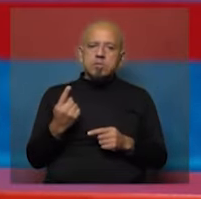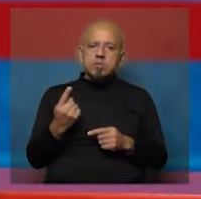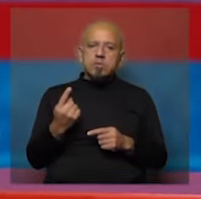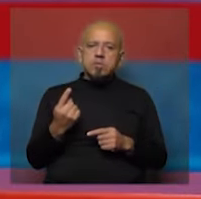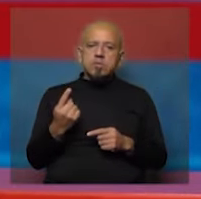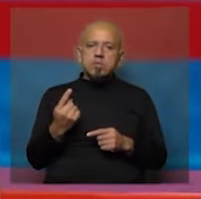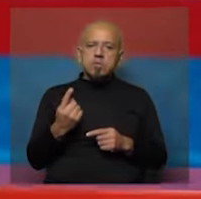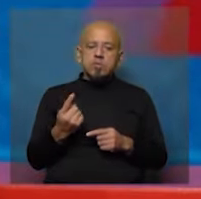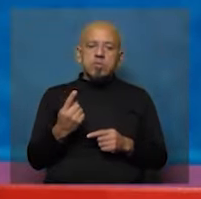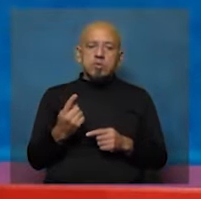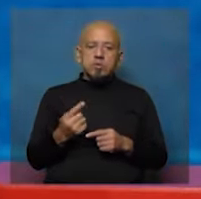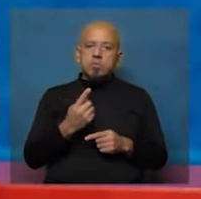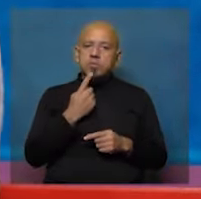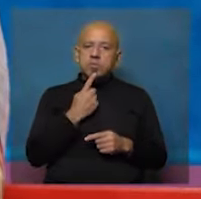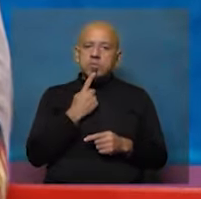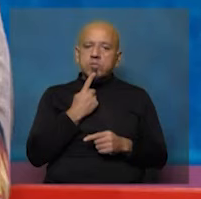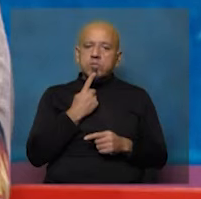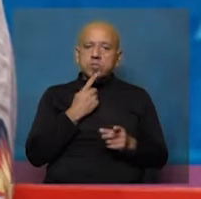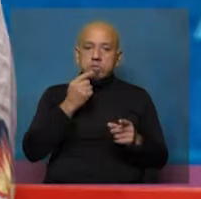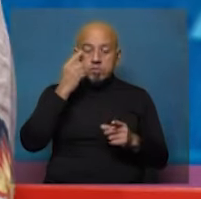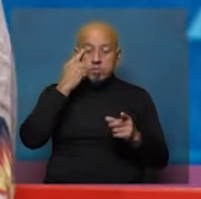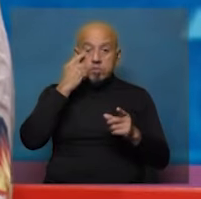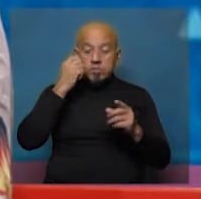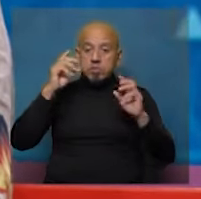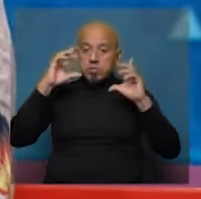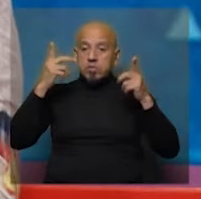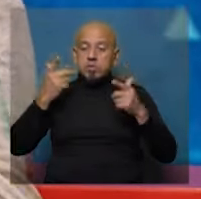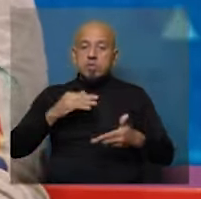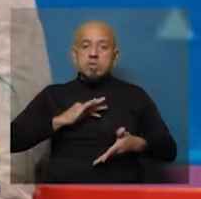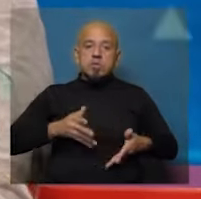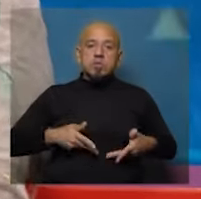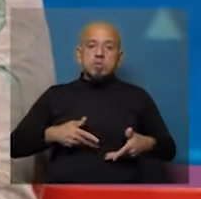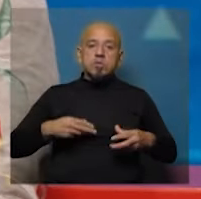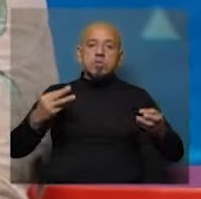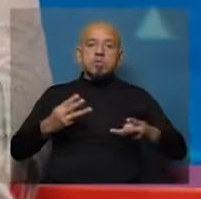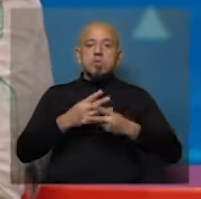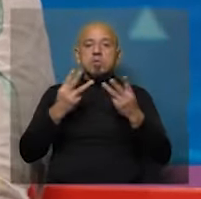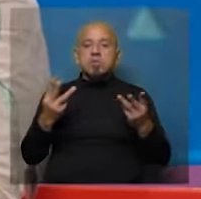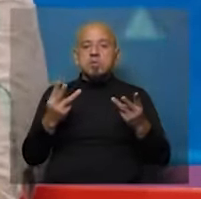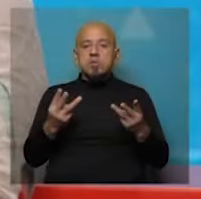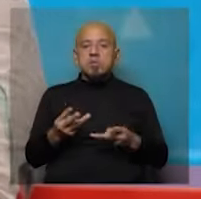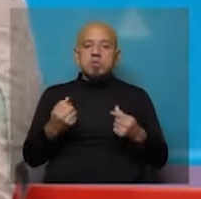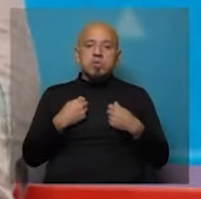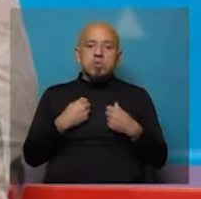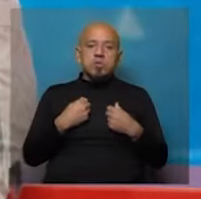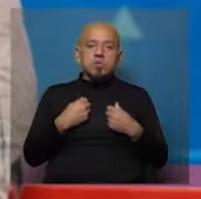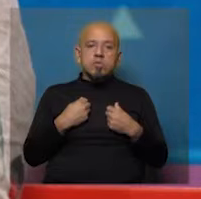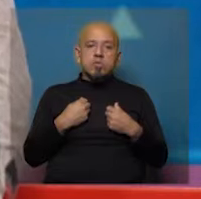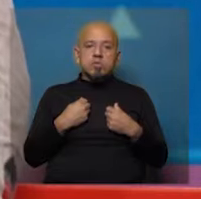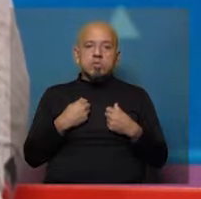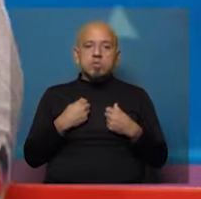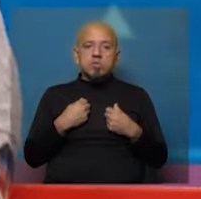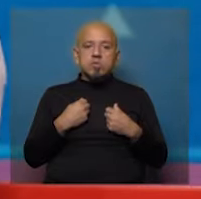prioridad política el combate a la violencia de género en general o sea si nosotras que nos siempre que se